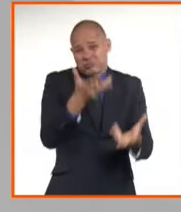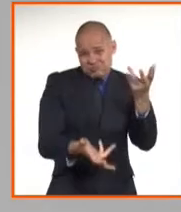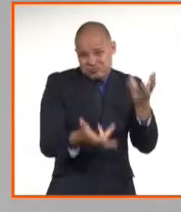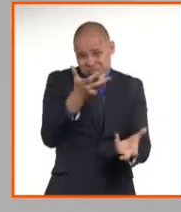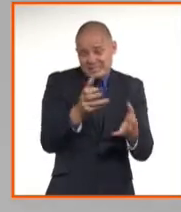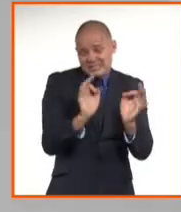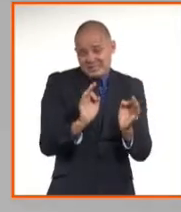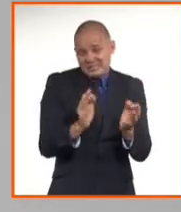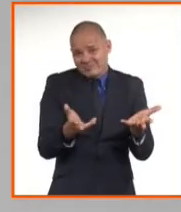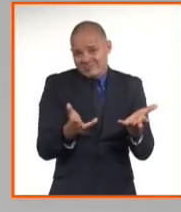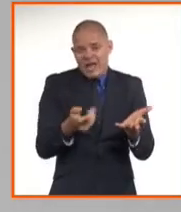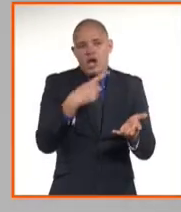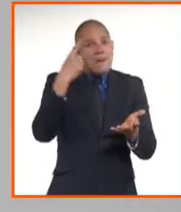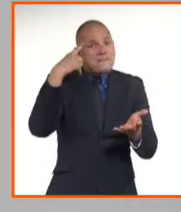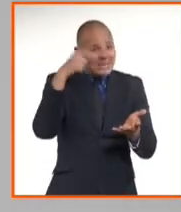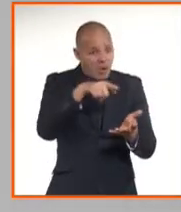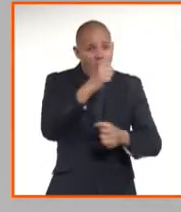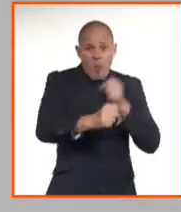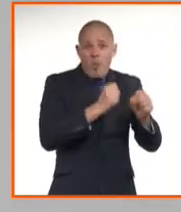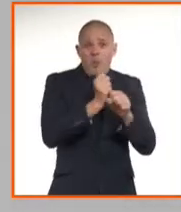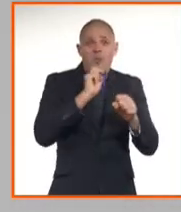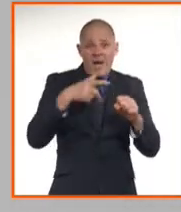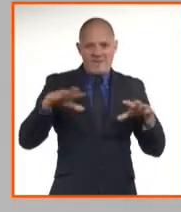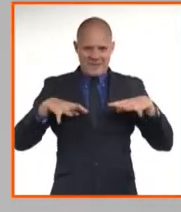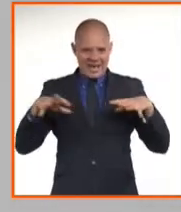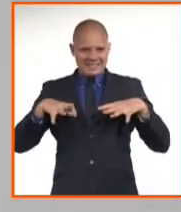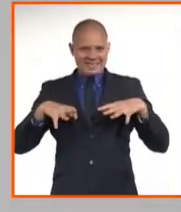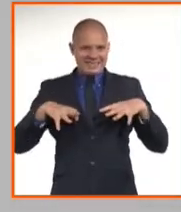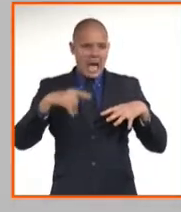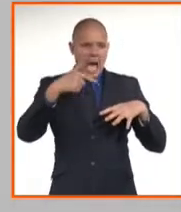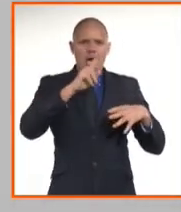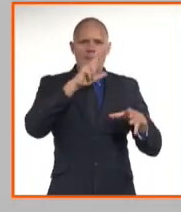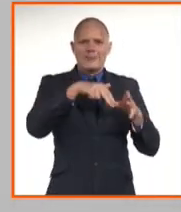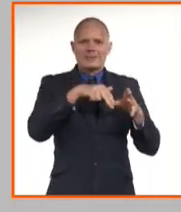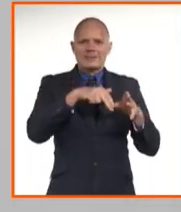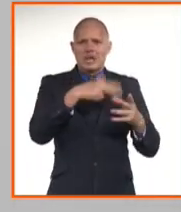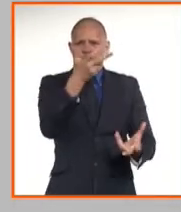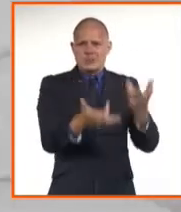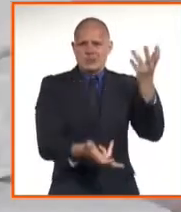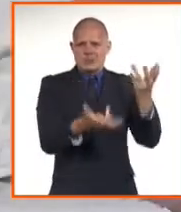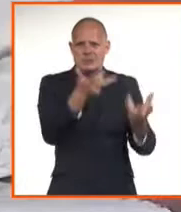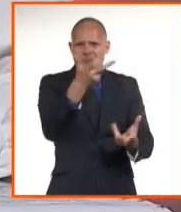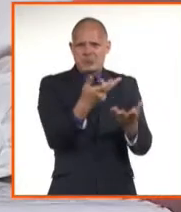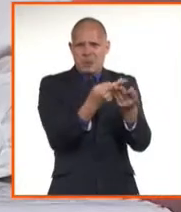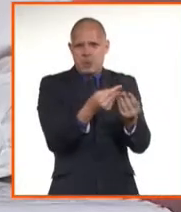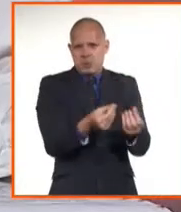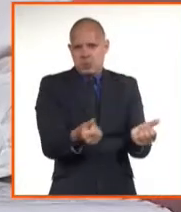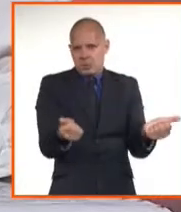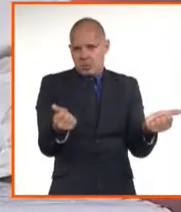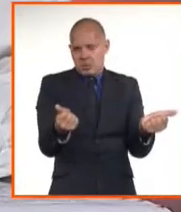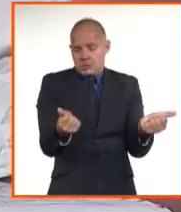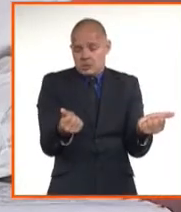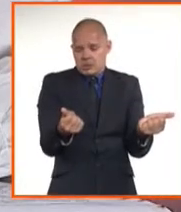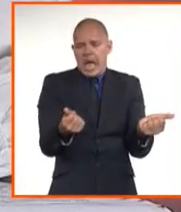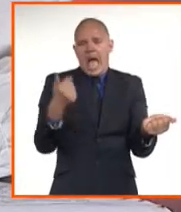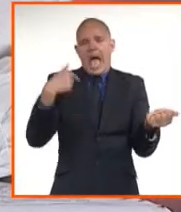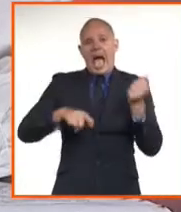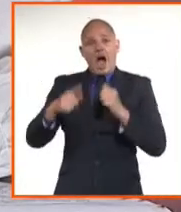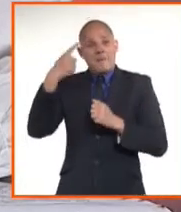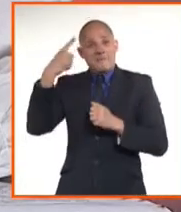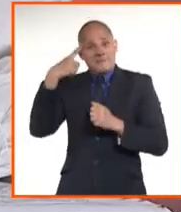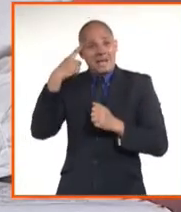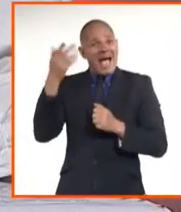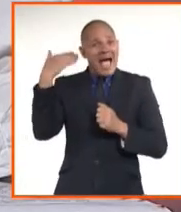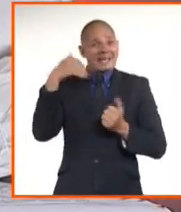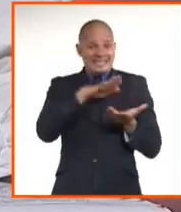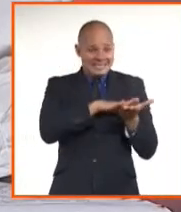sistema, en los meses de verano en el sistema. Actualmente las reservas de operación que tenemos en el sistema eléctrico son insuficientes para cubrir la